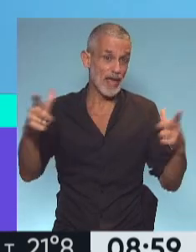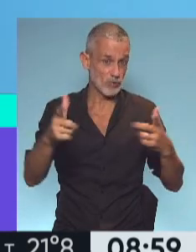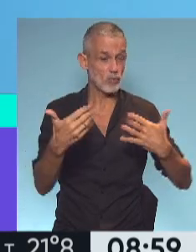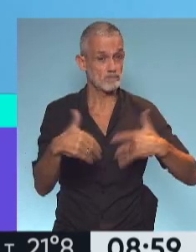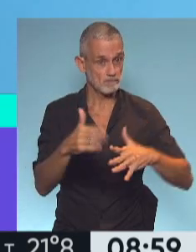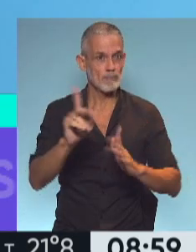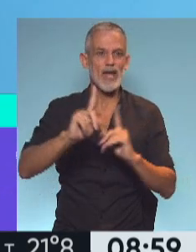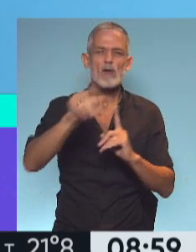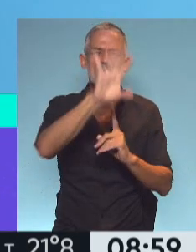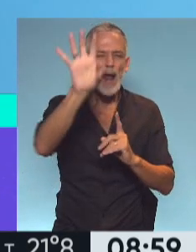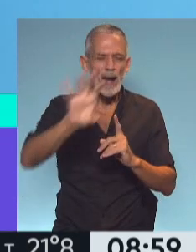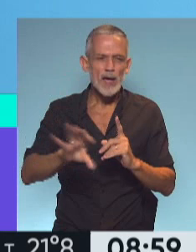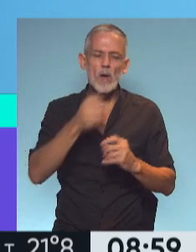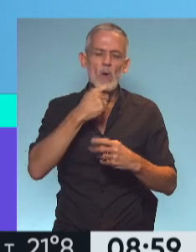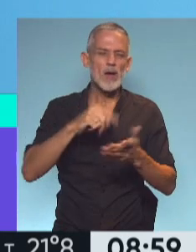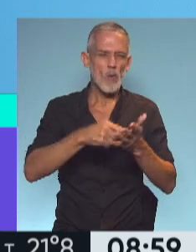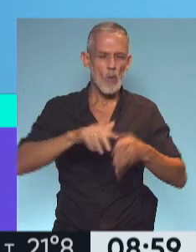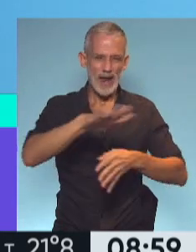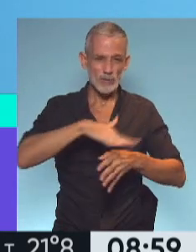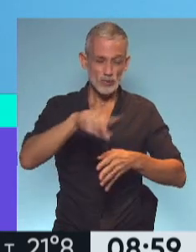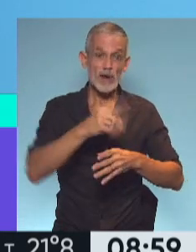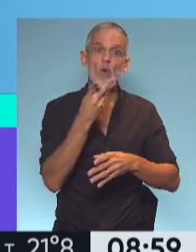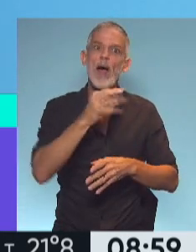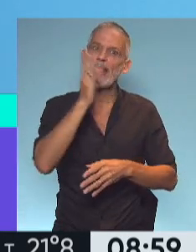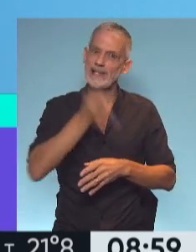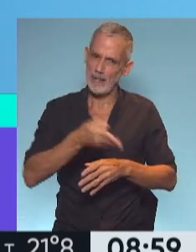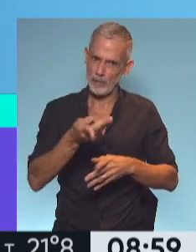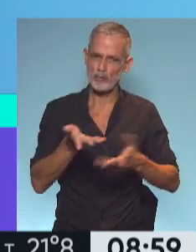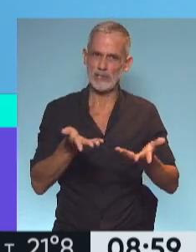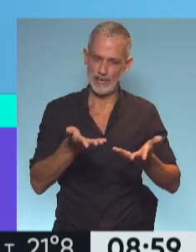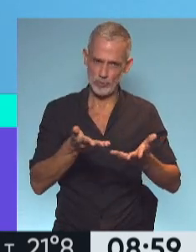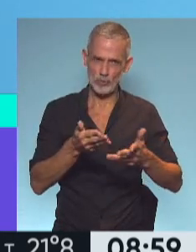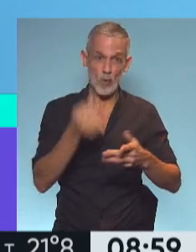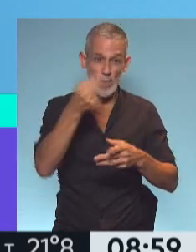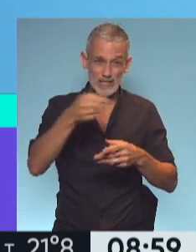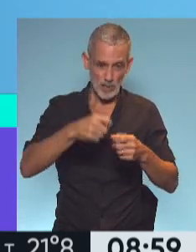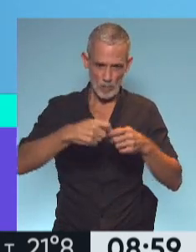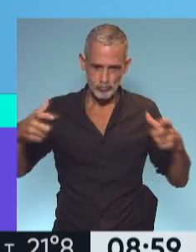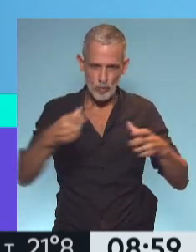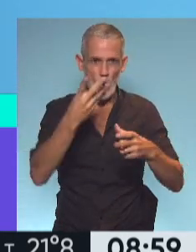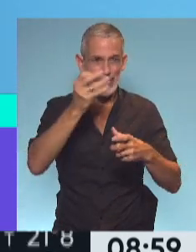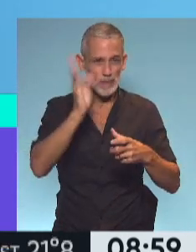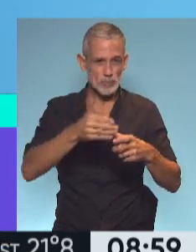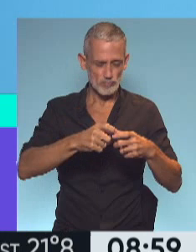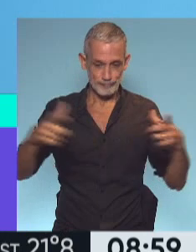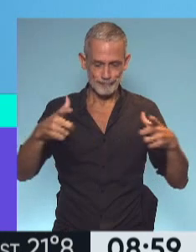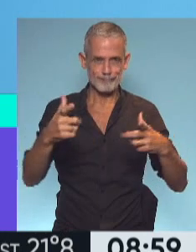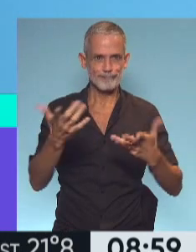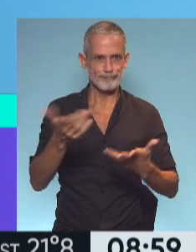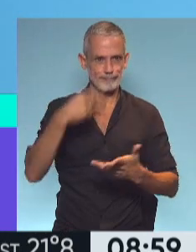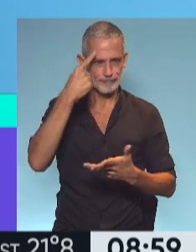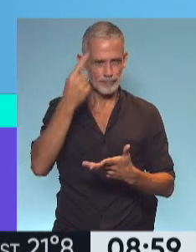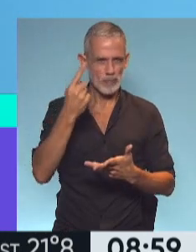incluso en algunas regiones como el área metropolitana mayor al 40% de aumento de casos en una sola semana. Si consideramos